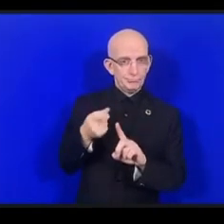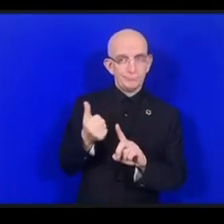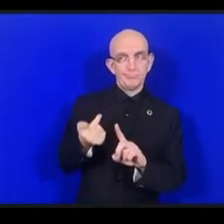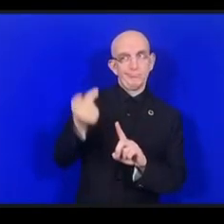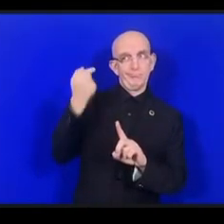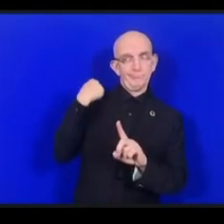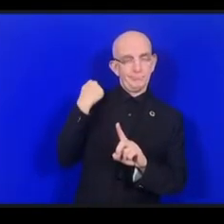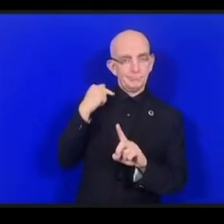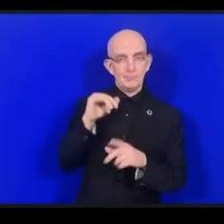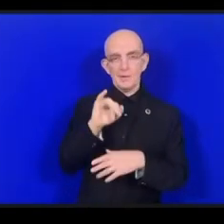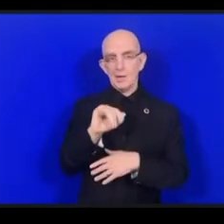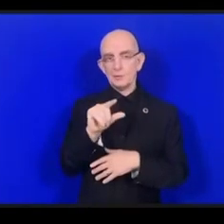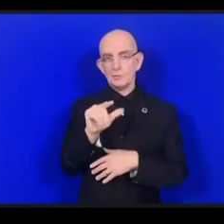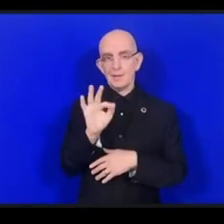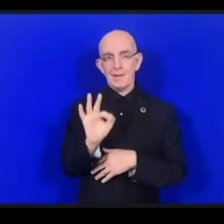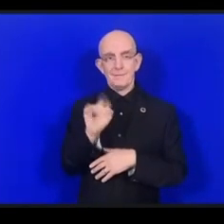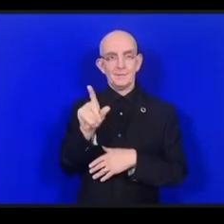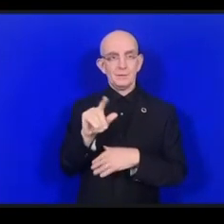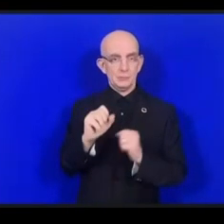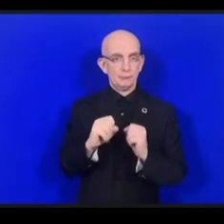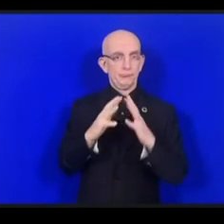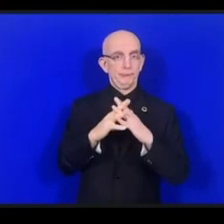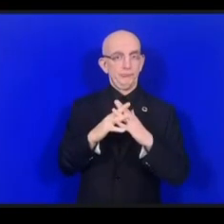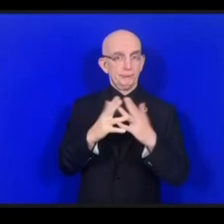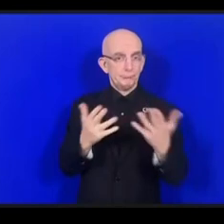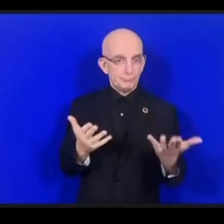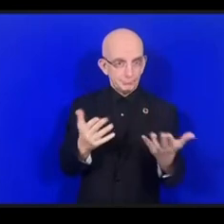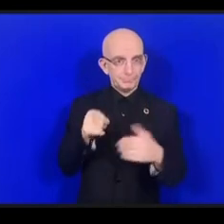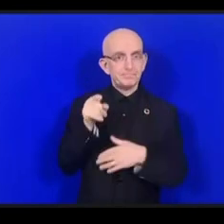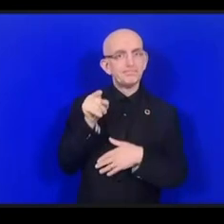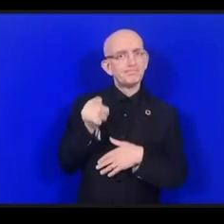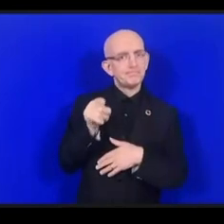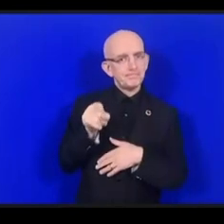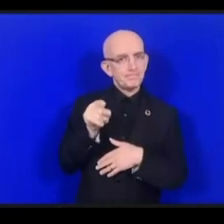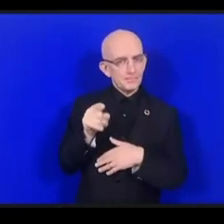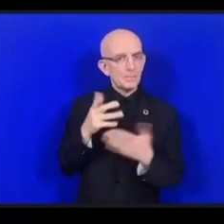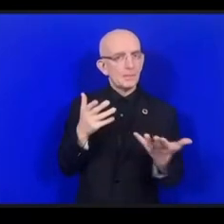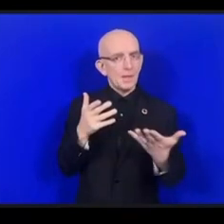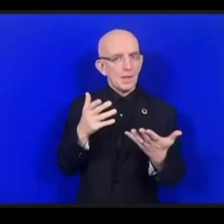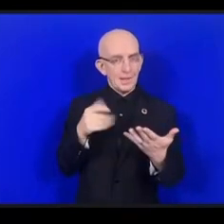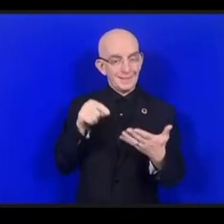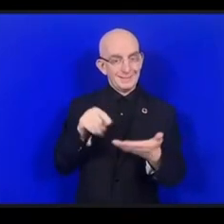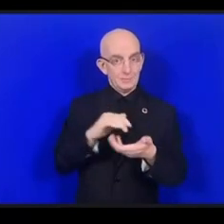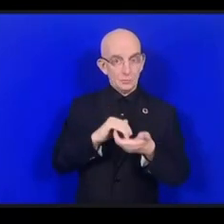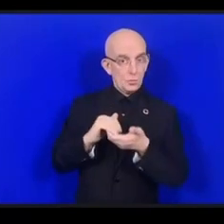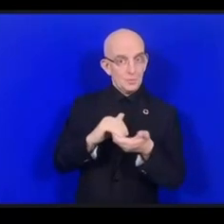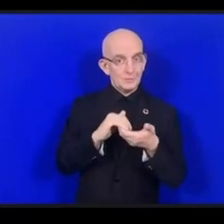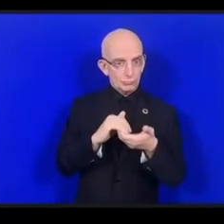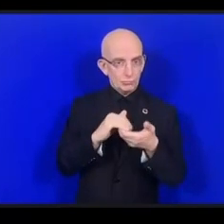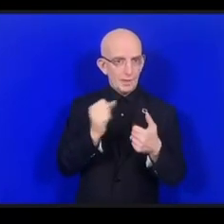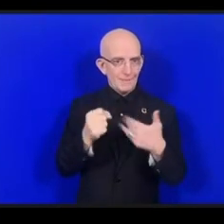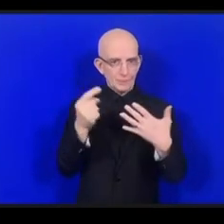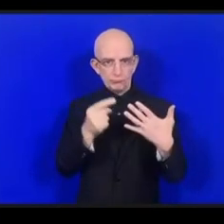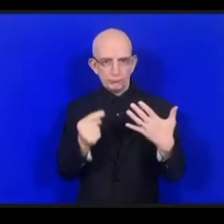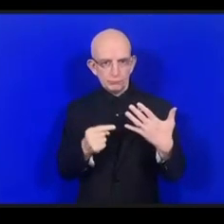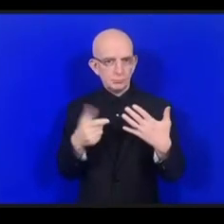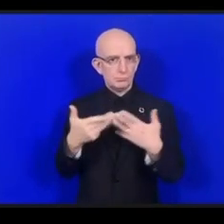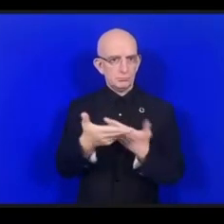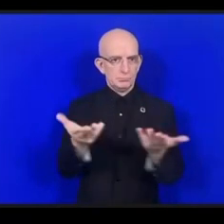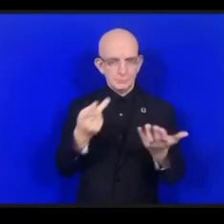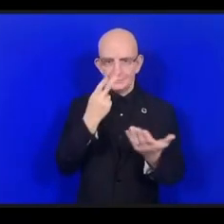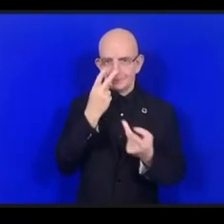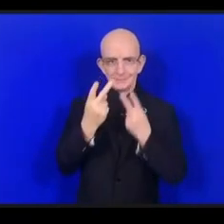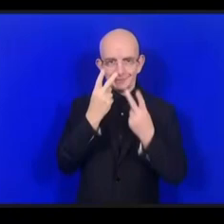coalición dinámica que Data de años cuando teníamos solo